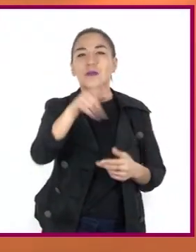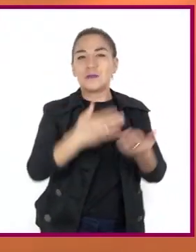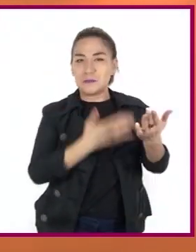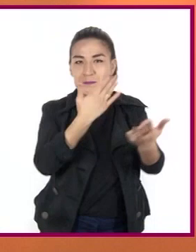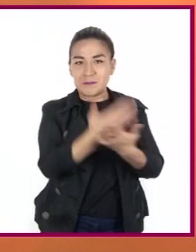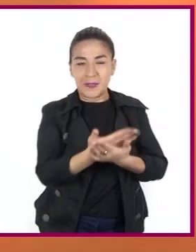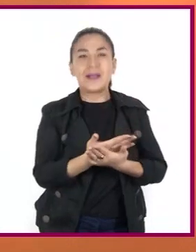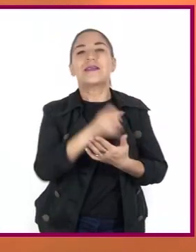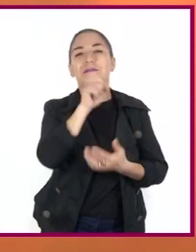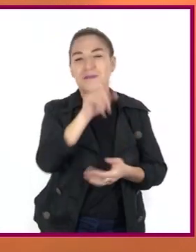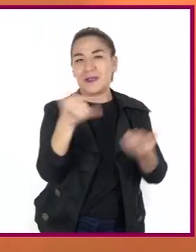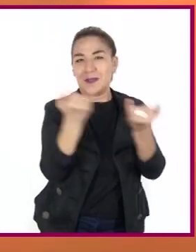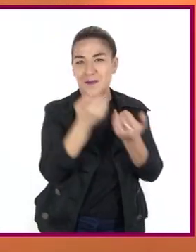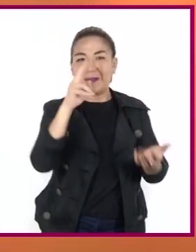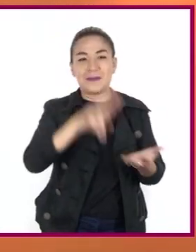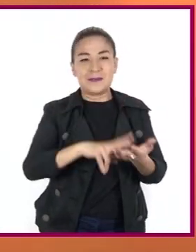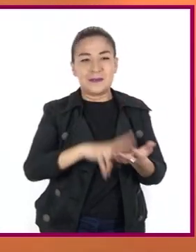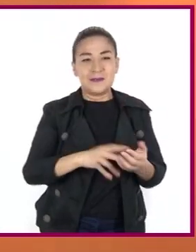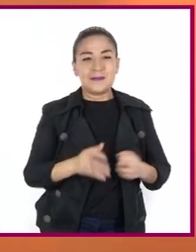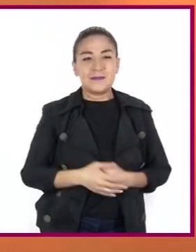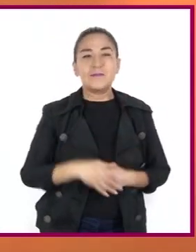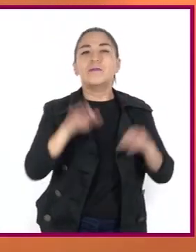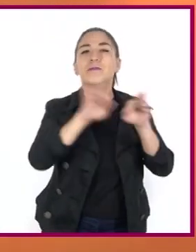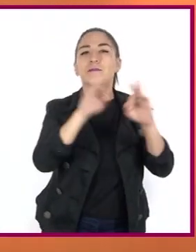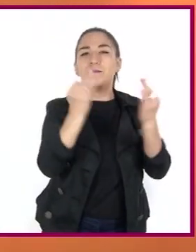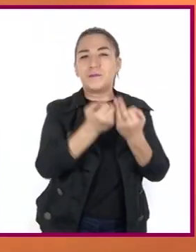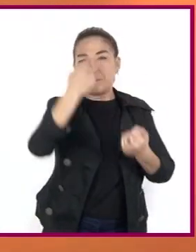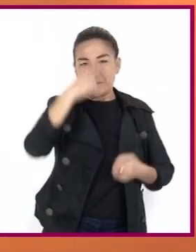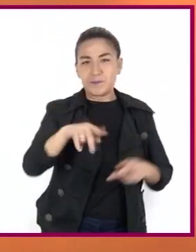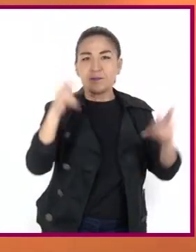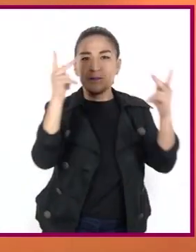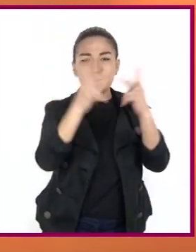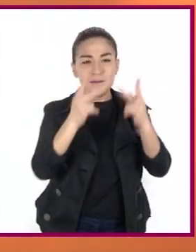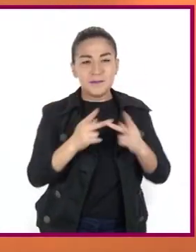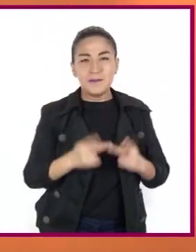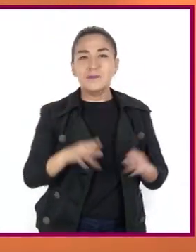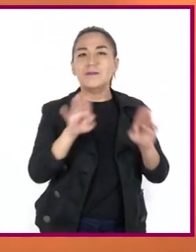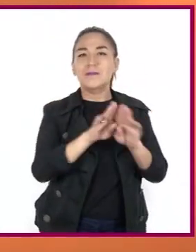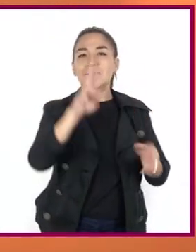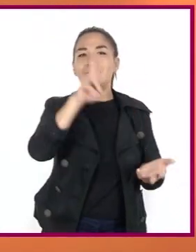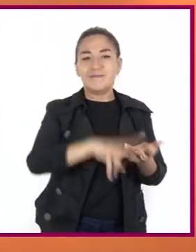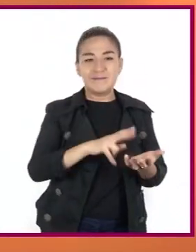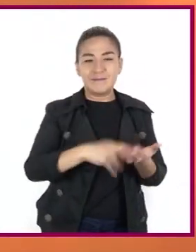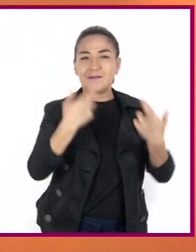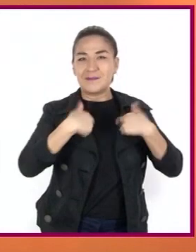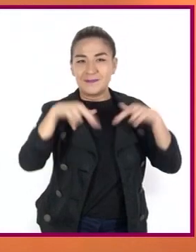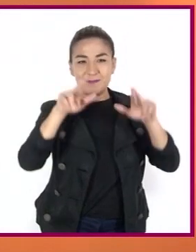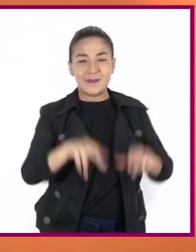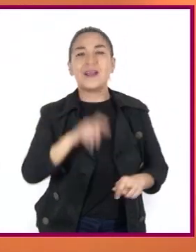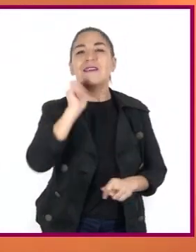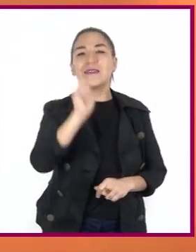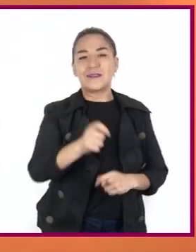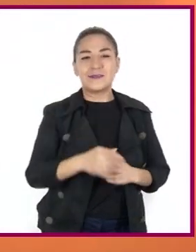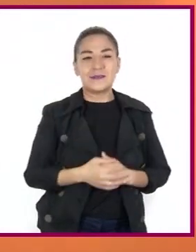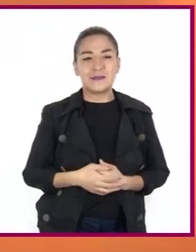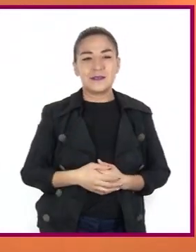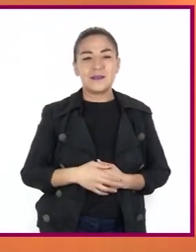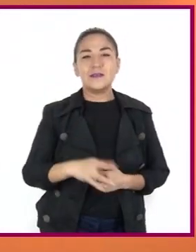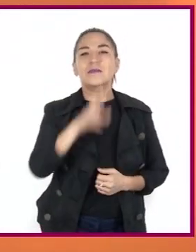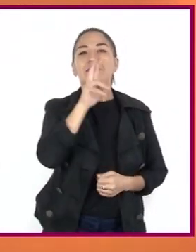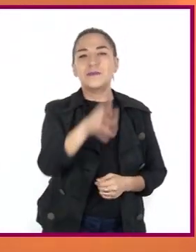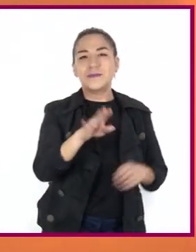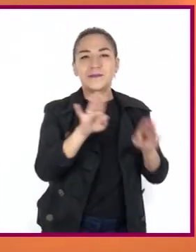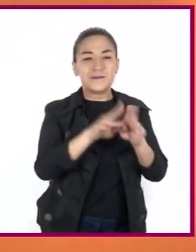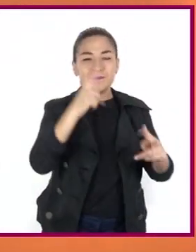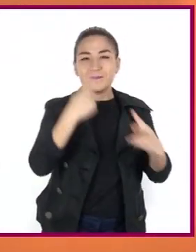también sean equivalentes. Una de las formas para comprobar la equivalencia de expresiones algebraicas consiste en resolver las